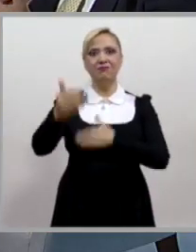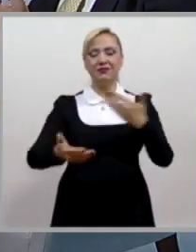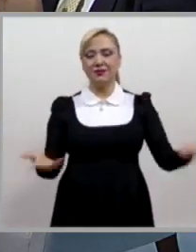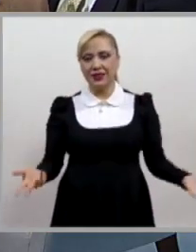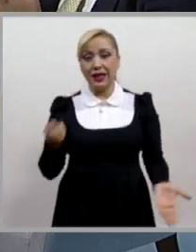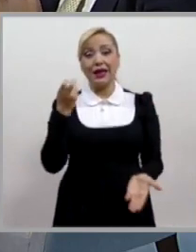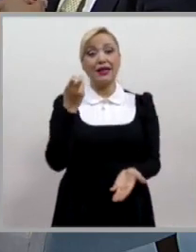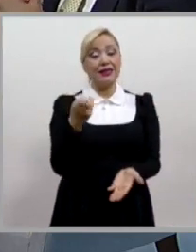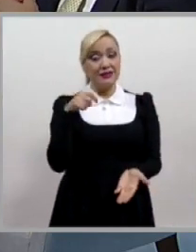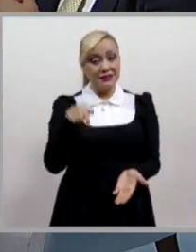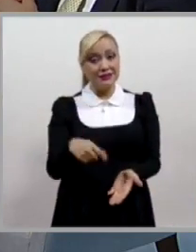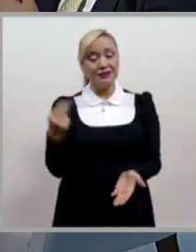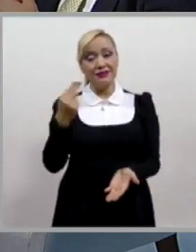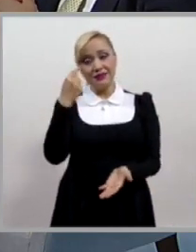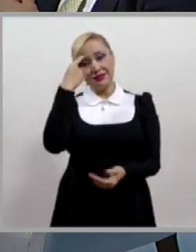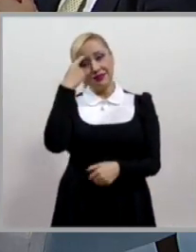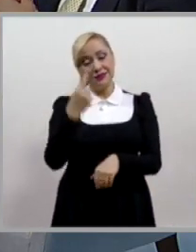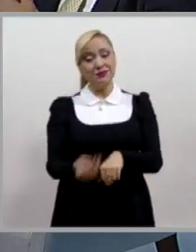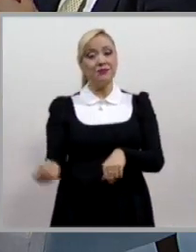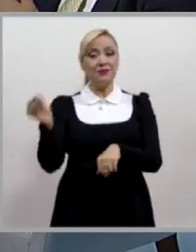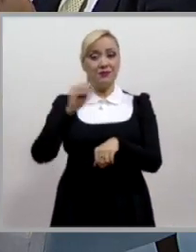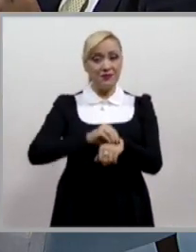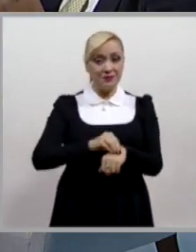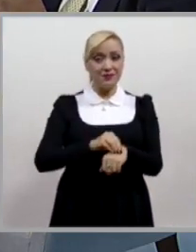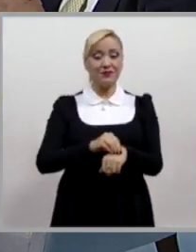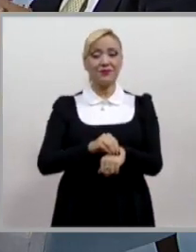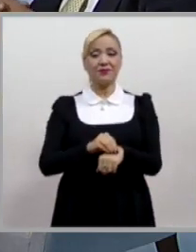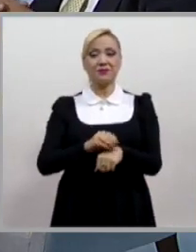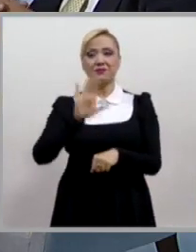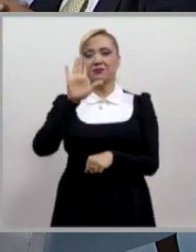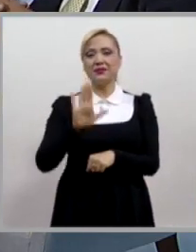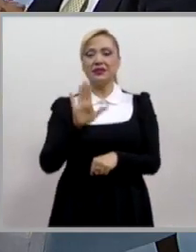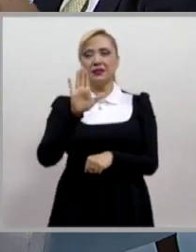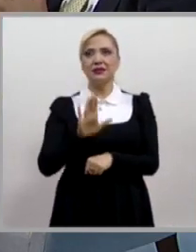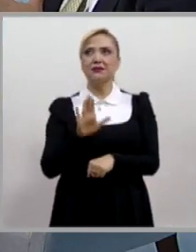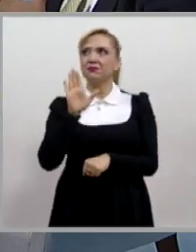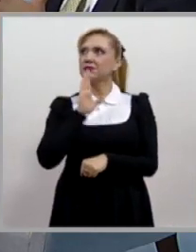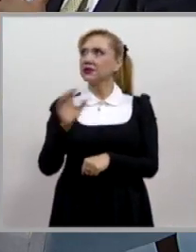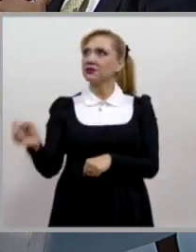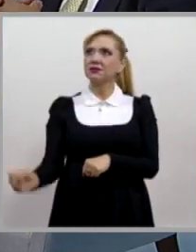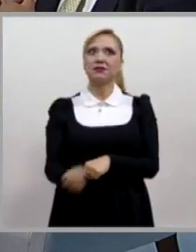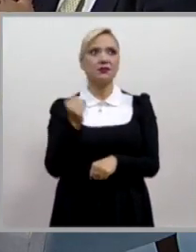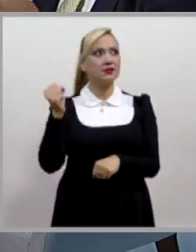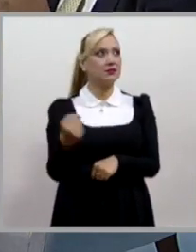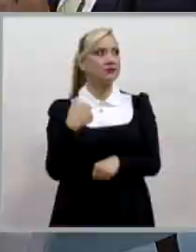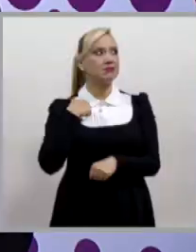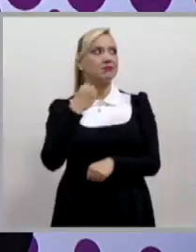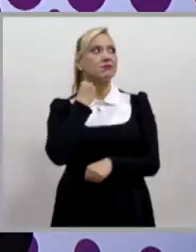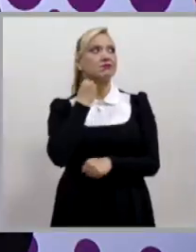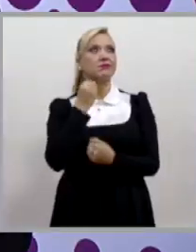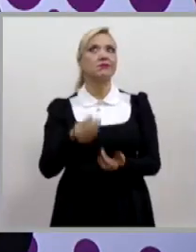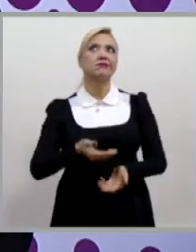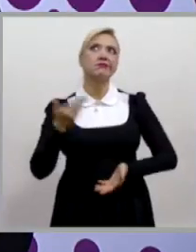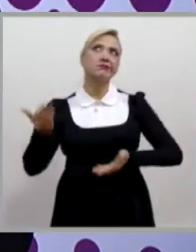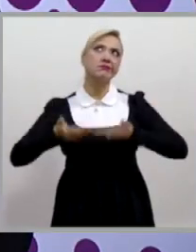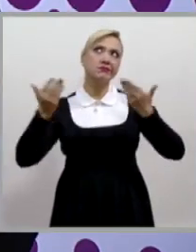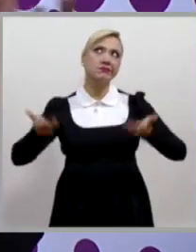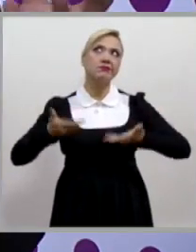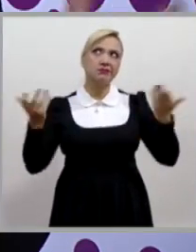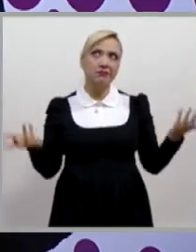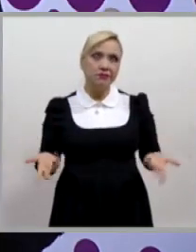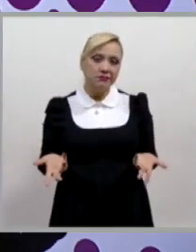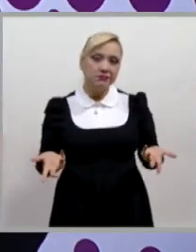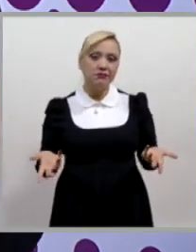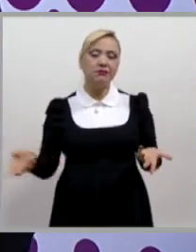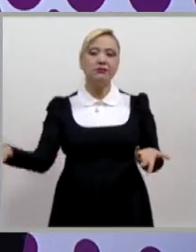Y esa es un poco la maldición de la carrera, porque explica porque